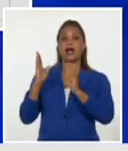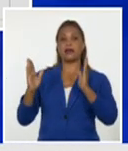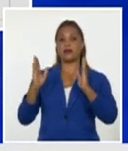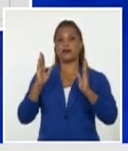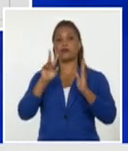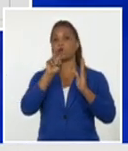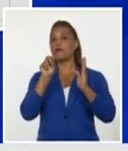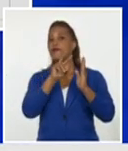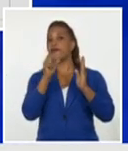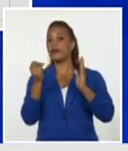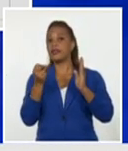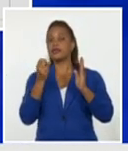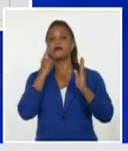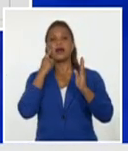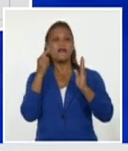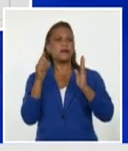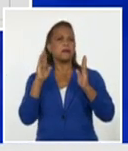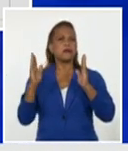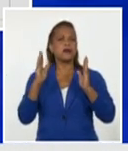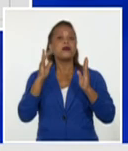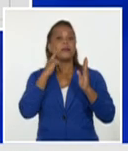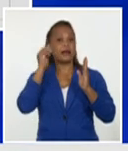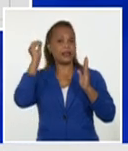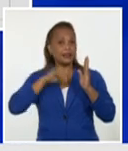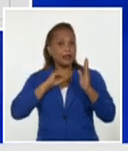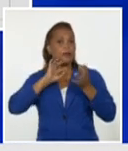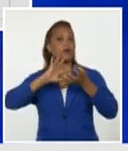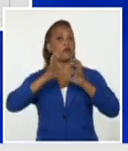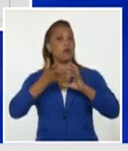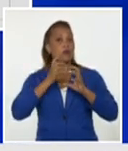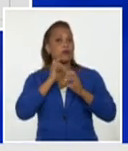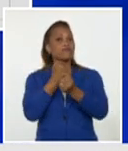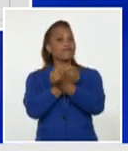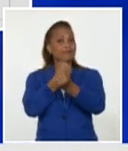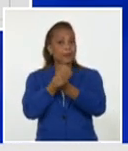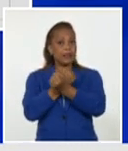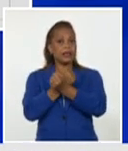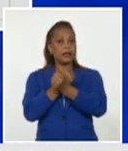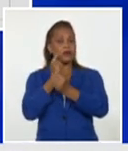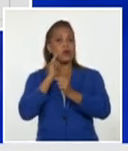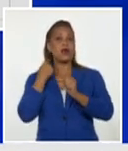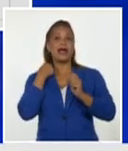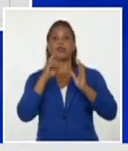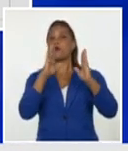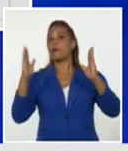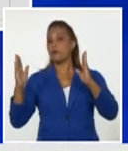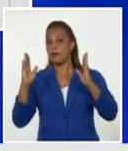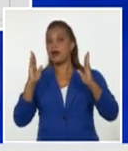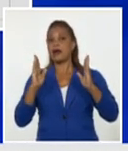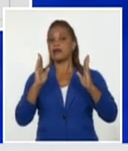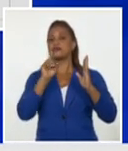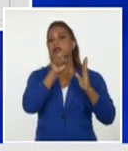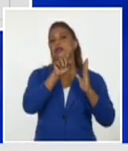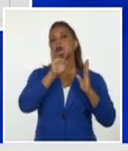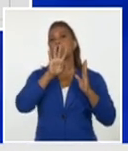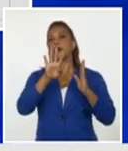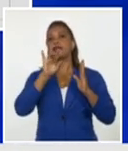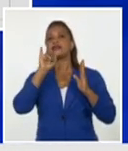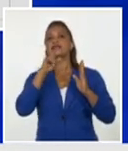demos cuenta de la complejidad y del riesgo, todo el 2020 hubo 146